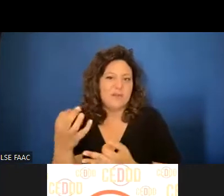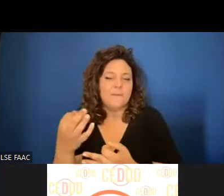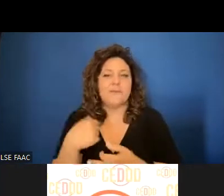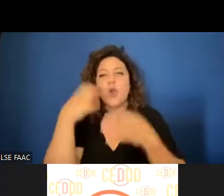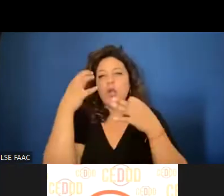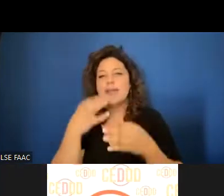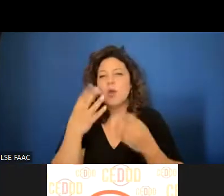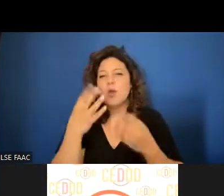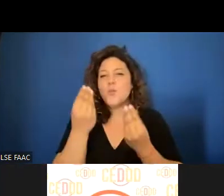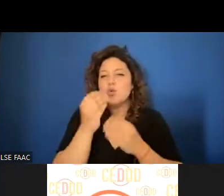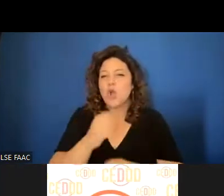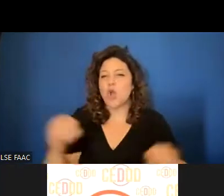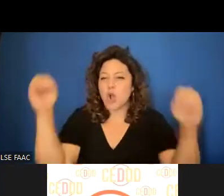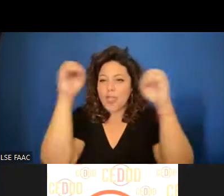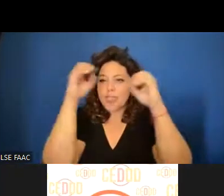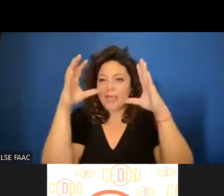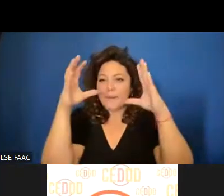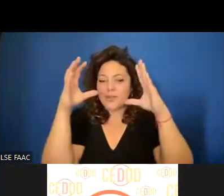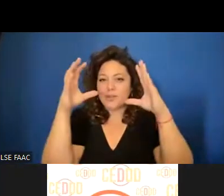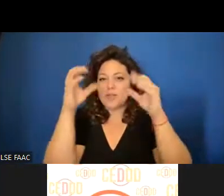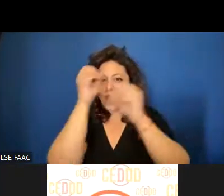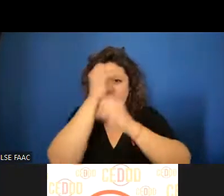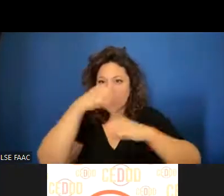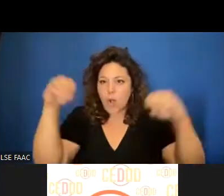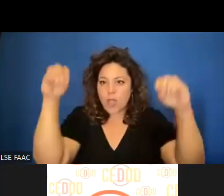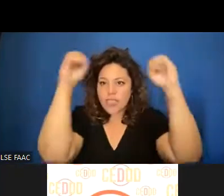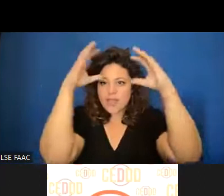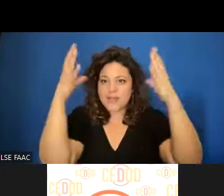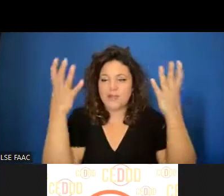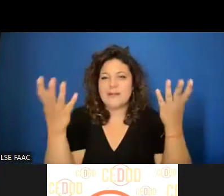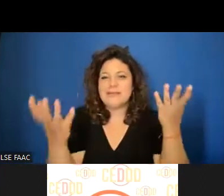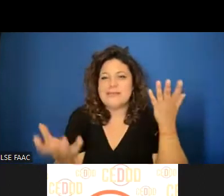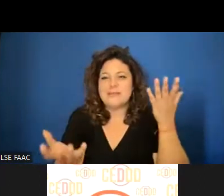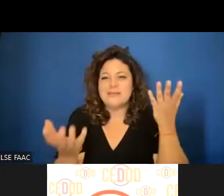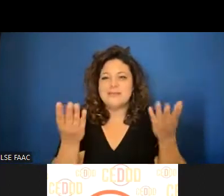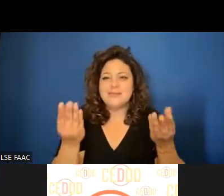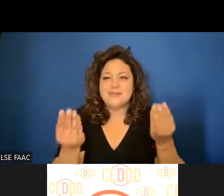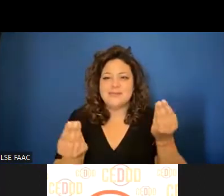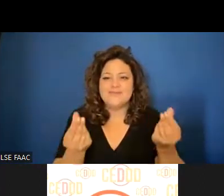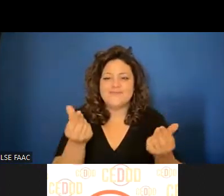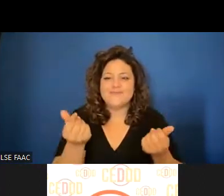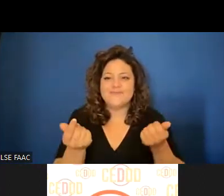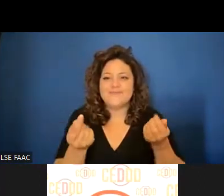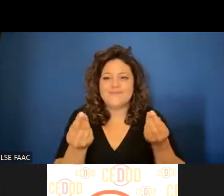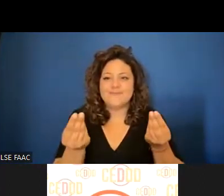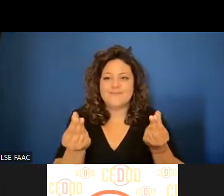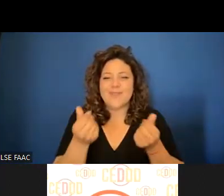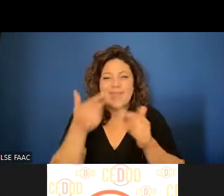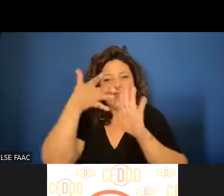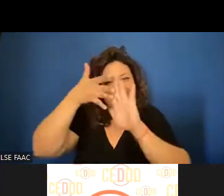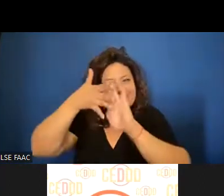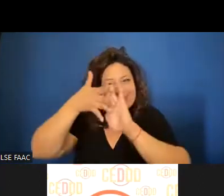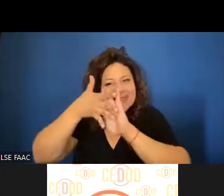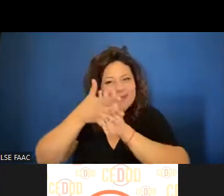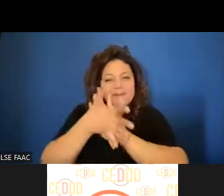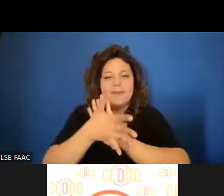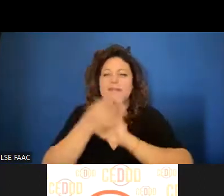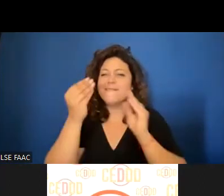organismo nuevo, la Autoridad Independiente para la Igualdad y la No Discriminación.